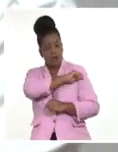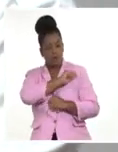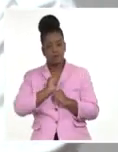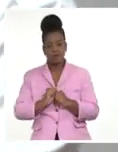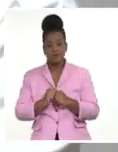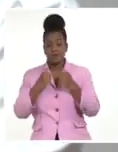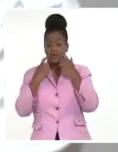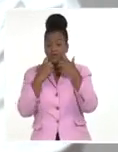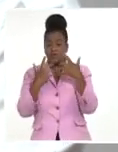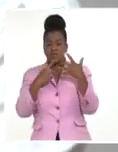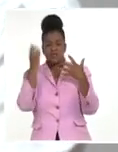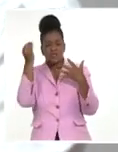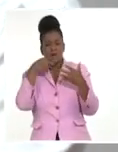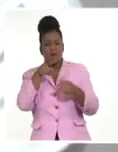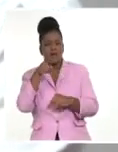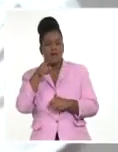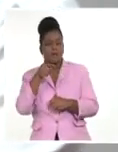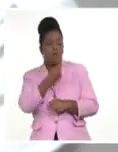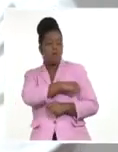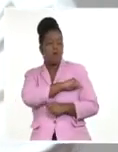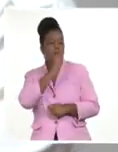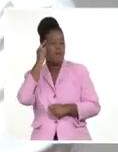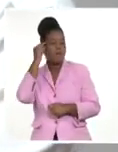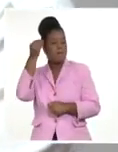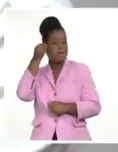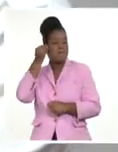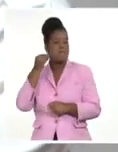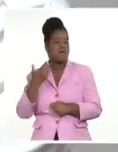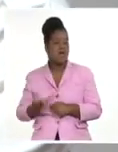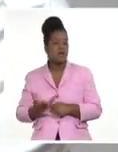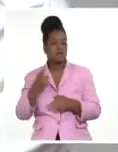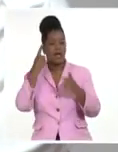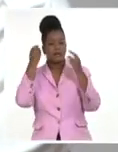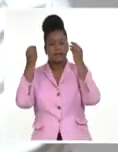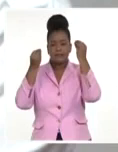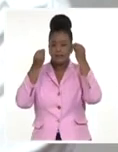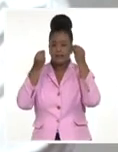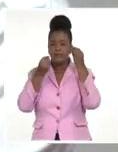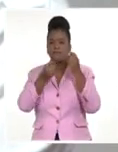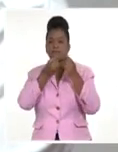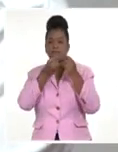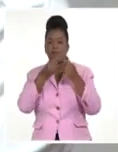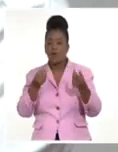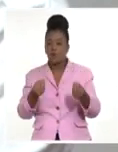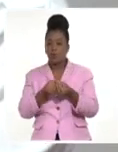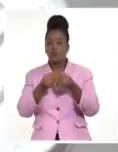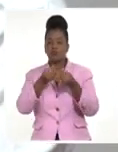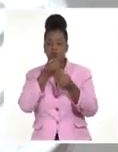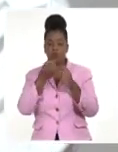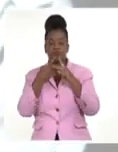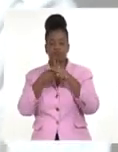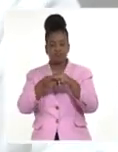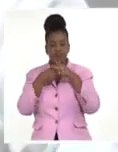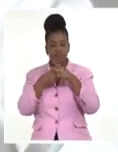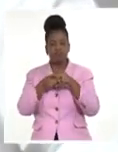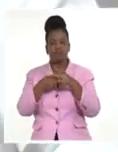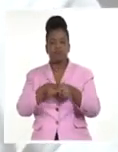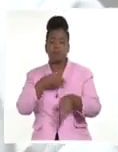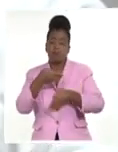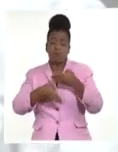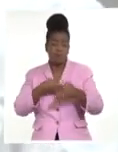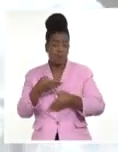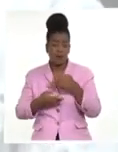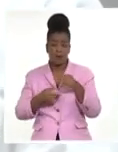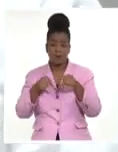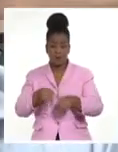Conocer qué se piensa en nuestros barrios y comunidades nos permitirá encontrar juntos las mejores soluciones a muchos de los problemas que